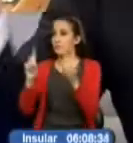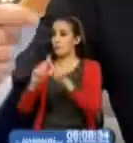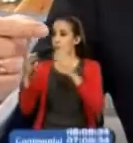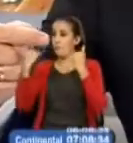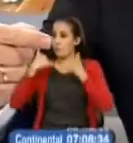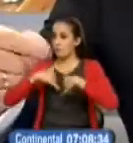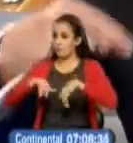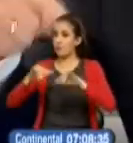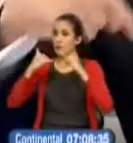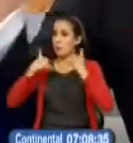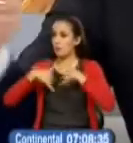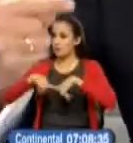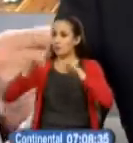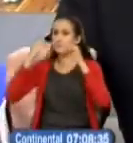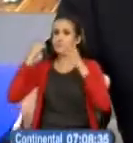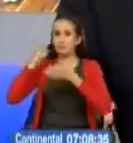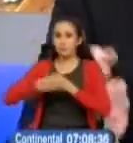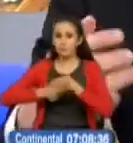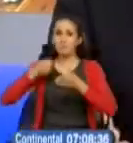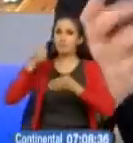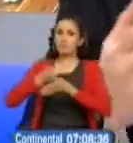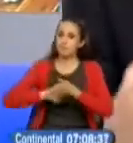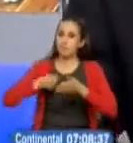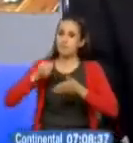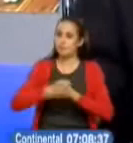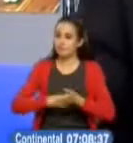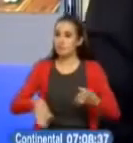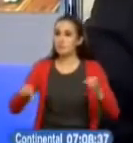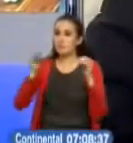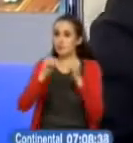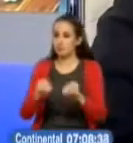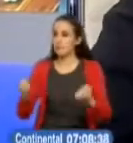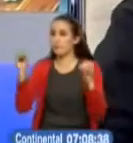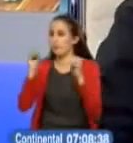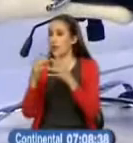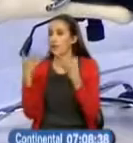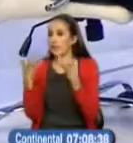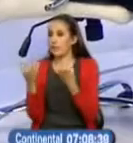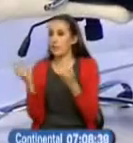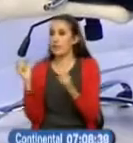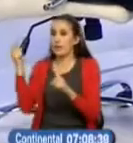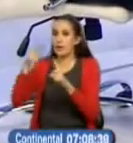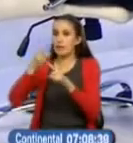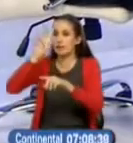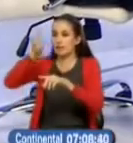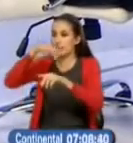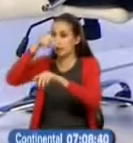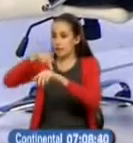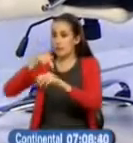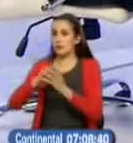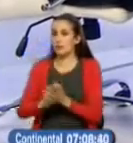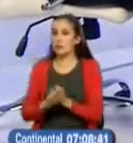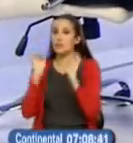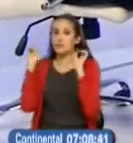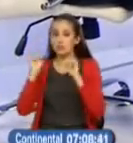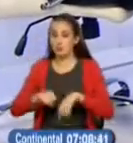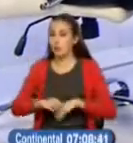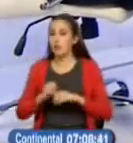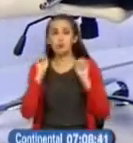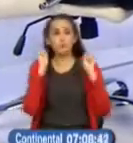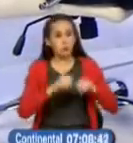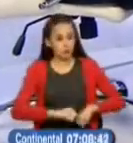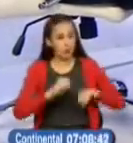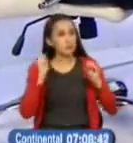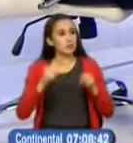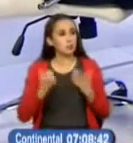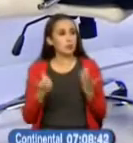seguir intentando y va a seguir intentando migrar a la carrera de la prioridad primera. Y puede hacerlo perfectamente. Lo puede hacer, claro.